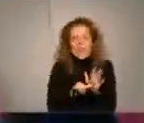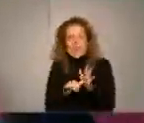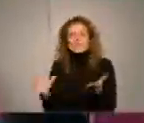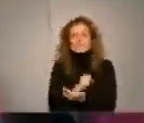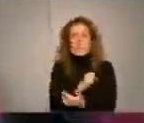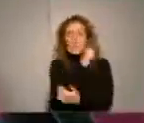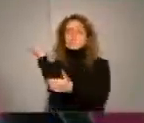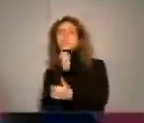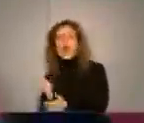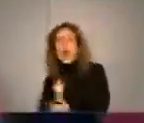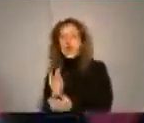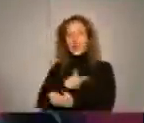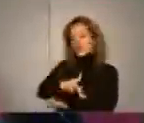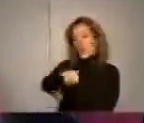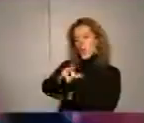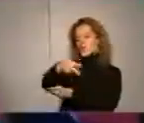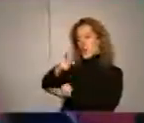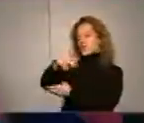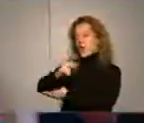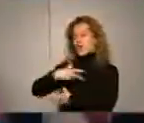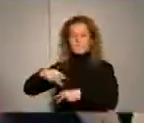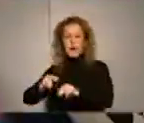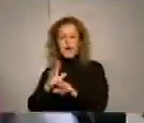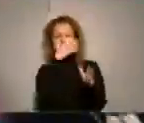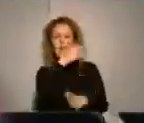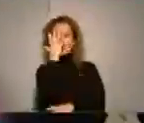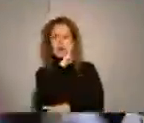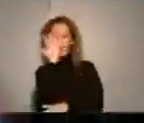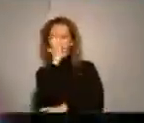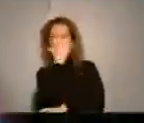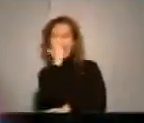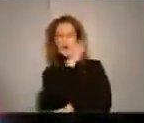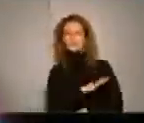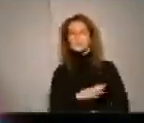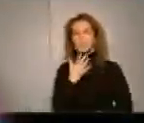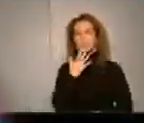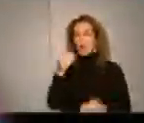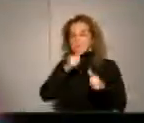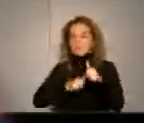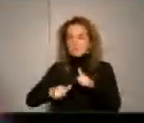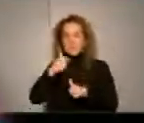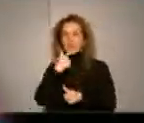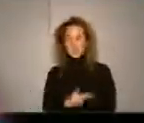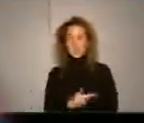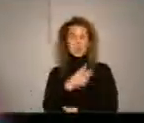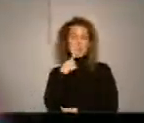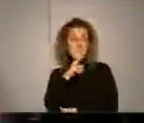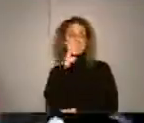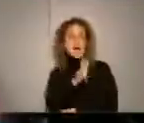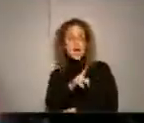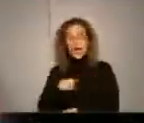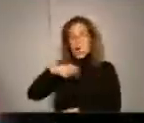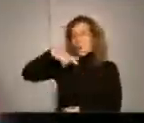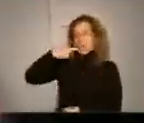la mierda, no, no, no habrá otro carnaval. Hoy voy a decir lo que yo nunca